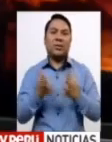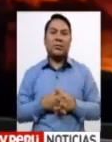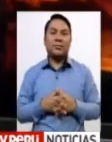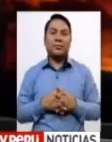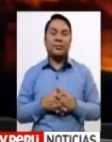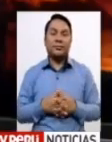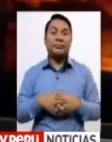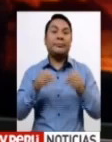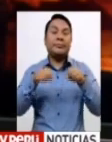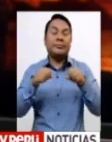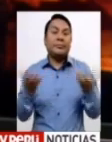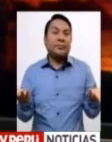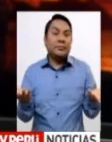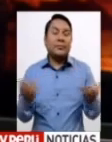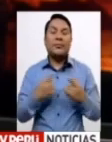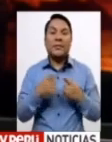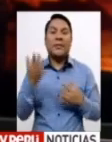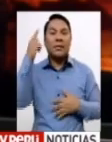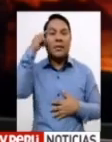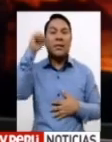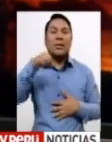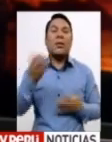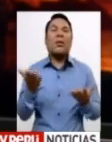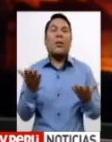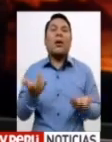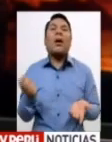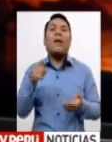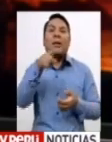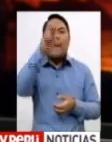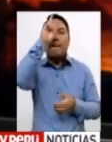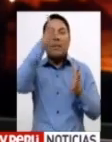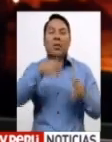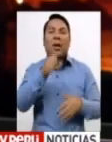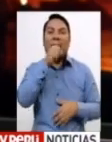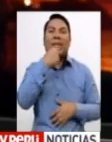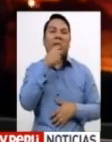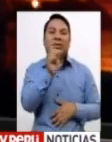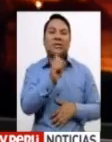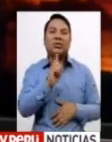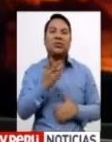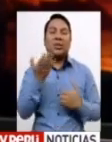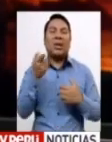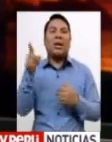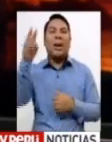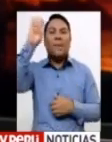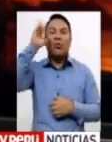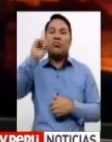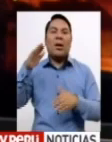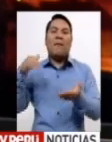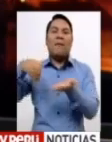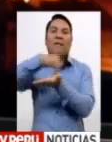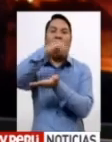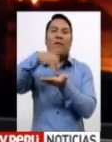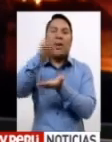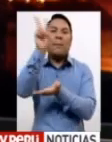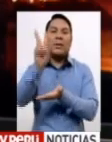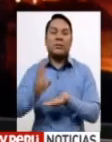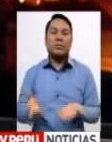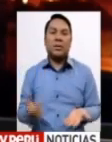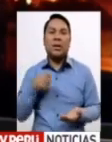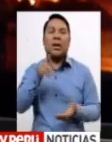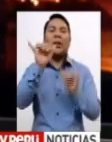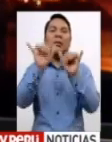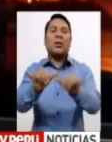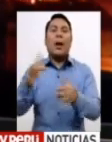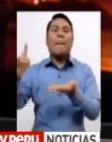Así es, para saber cuál es el estado de nuestro compatriota, como según las informaciones, que se encuentra retenido en el aeropuerto